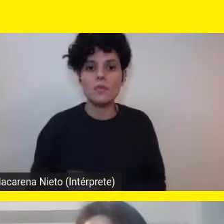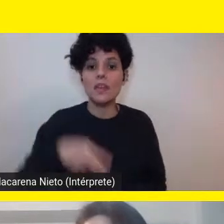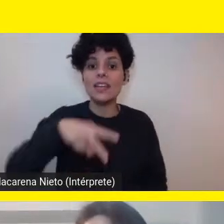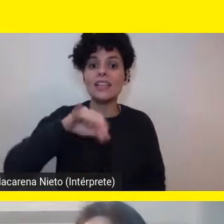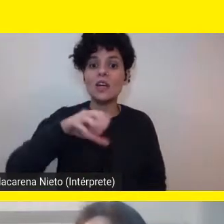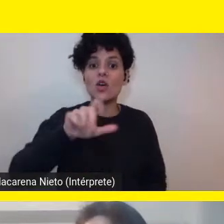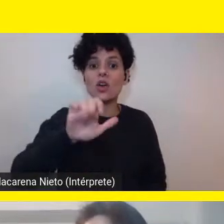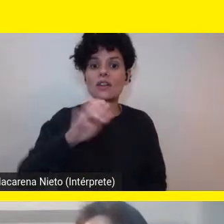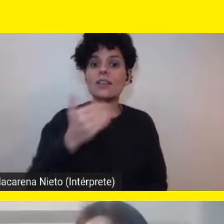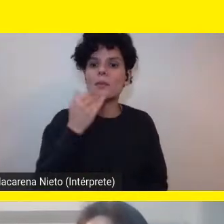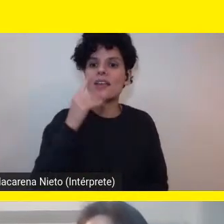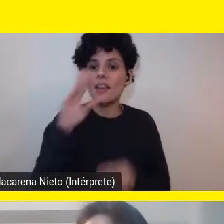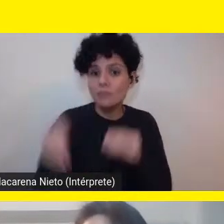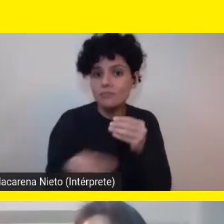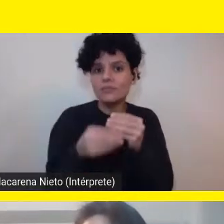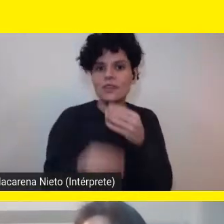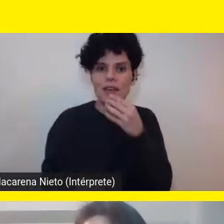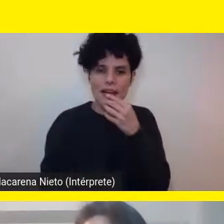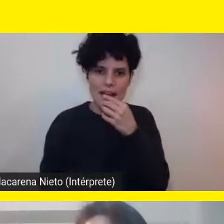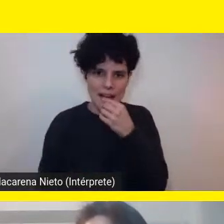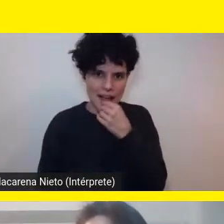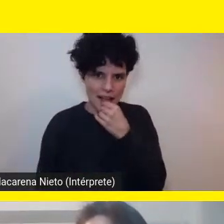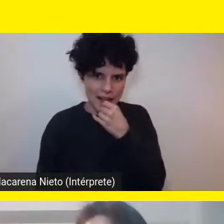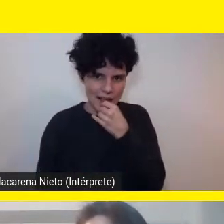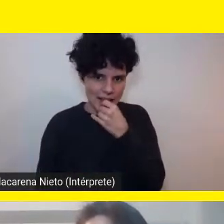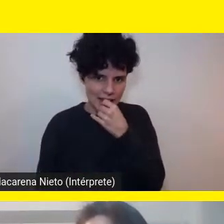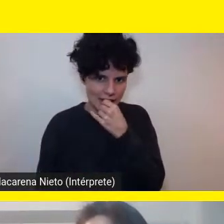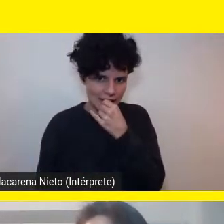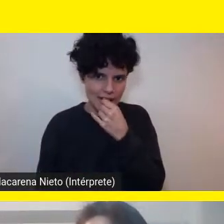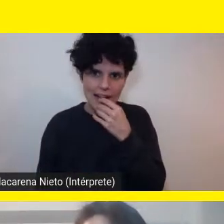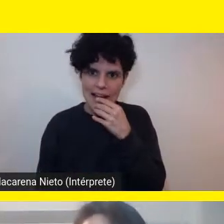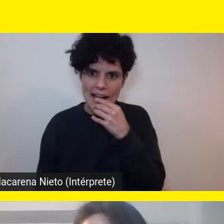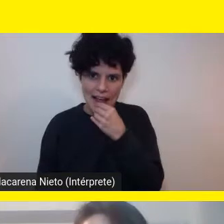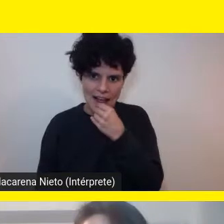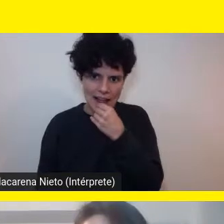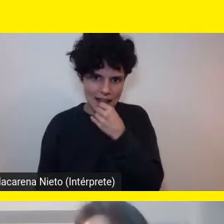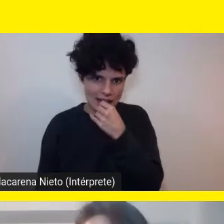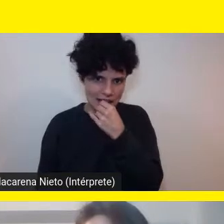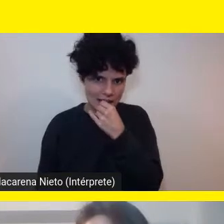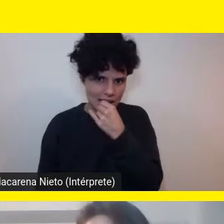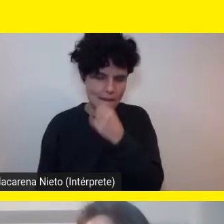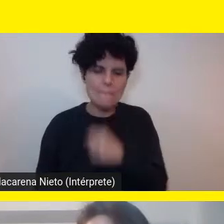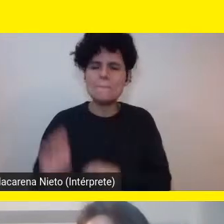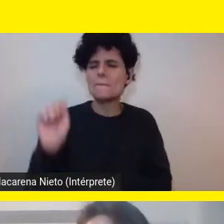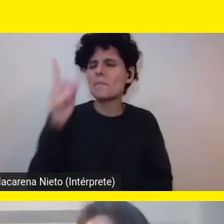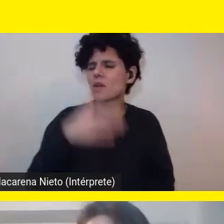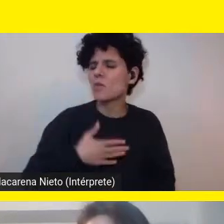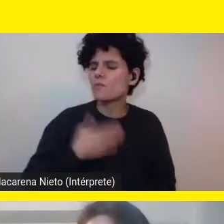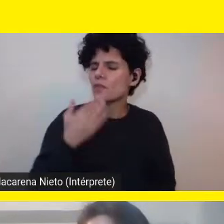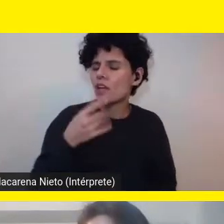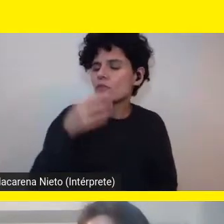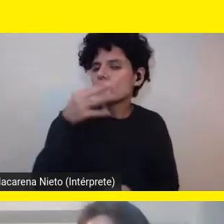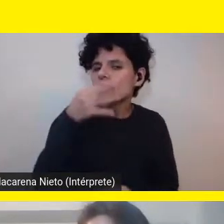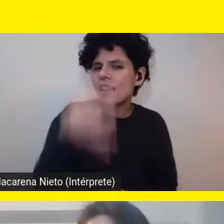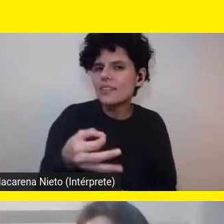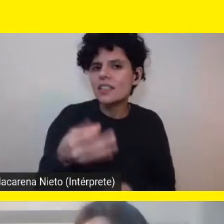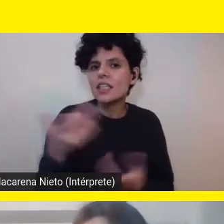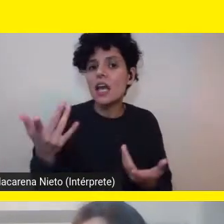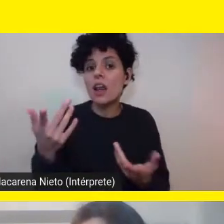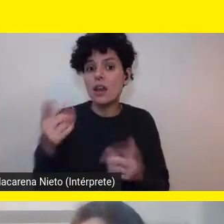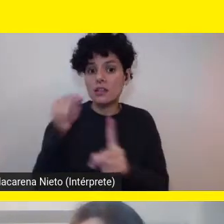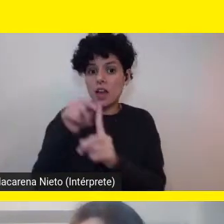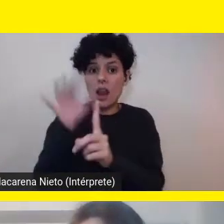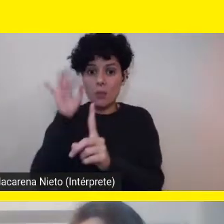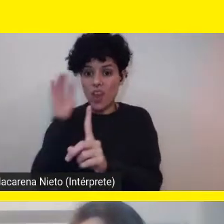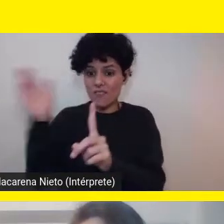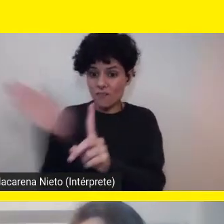tema del Ministerio de la Mujer. Sí. Bueno, primero que todo, comprender que la violencia hacia la mujer, venga de donde venga, es un